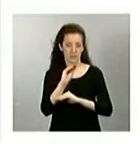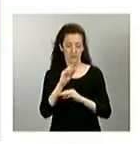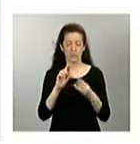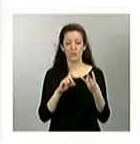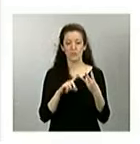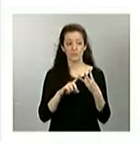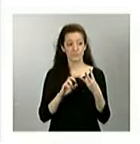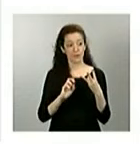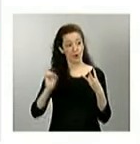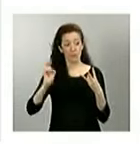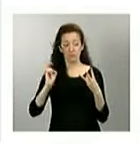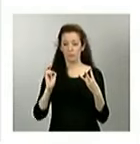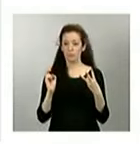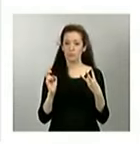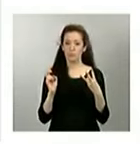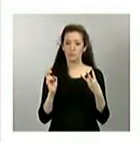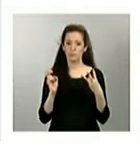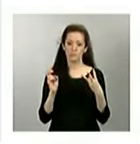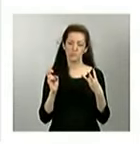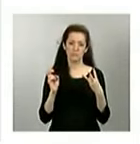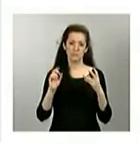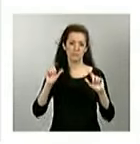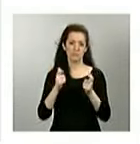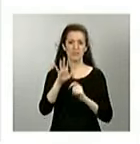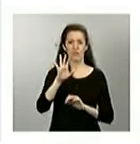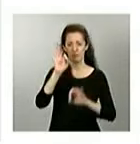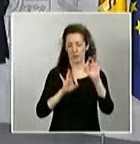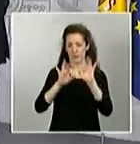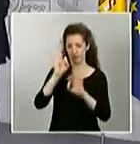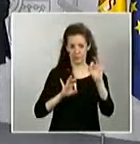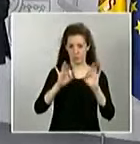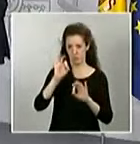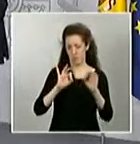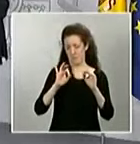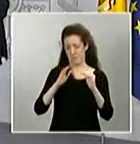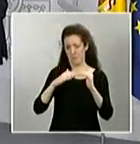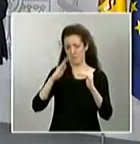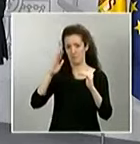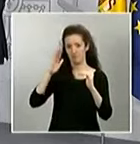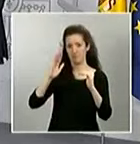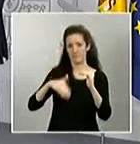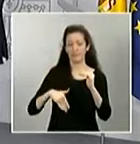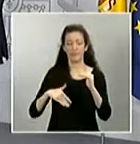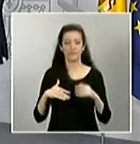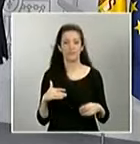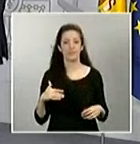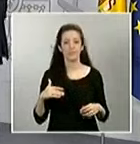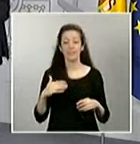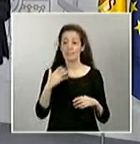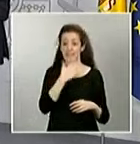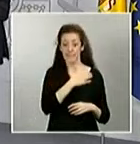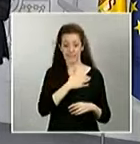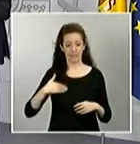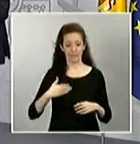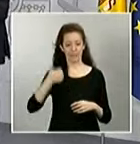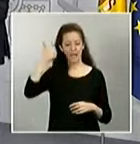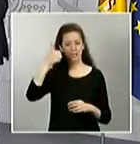de menos del 5% de hecho si quisiéramos hacer una fotografía todavía más precisa y miramos